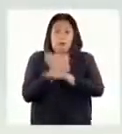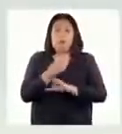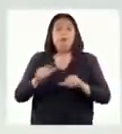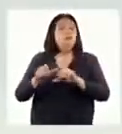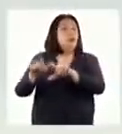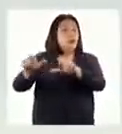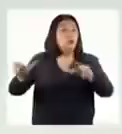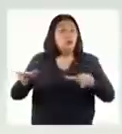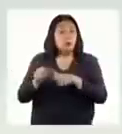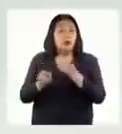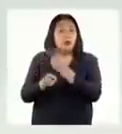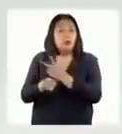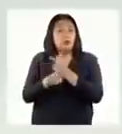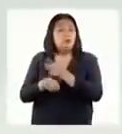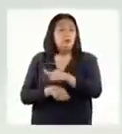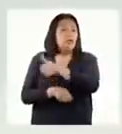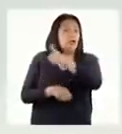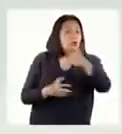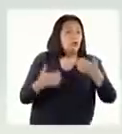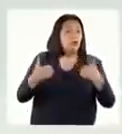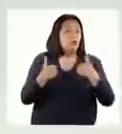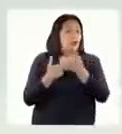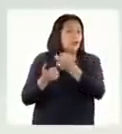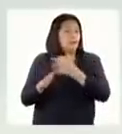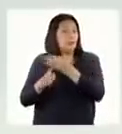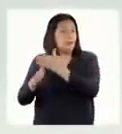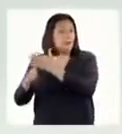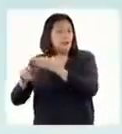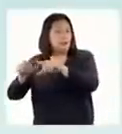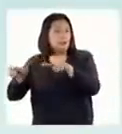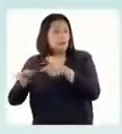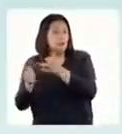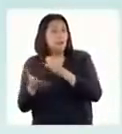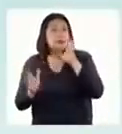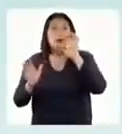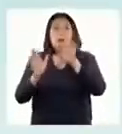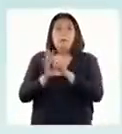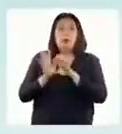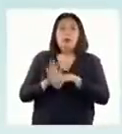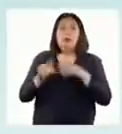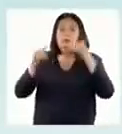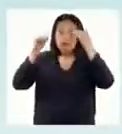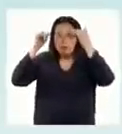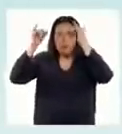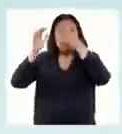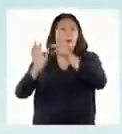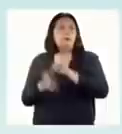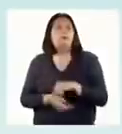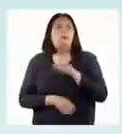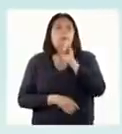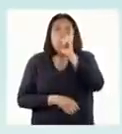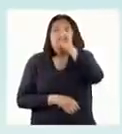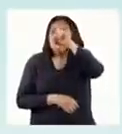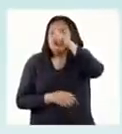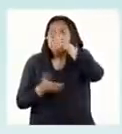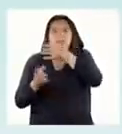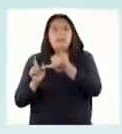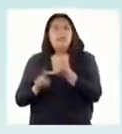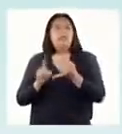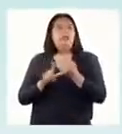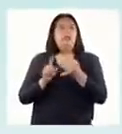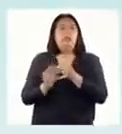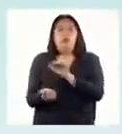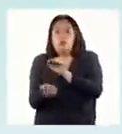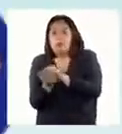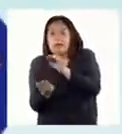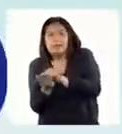cuidamos su hábitat y a otras especies silvestres que la comparten, como por ejemplo el venado cola blanca, el periquito aliamarillo, las